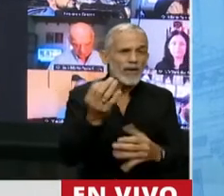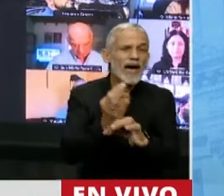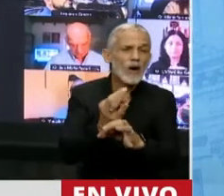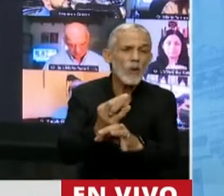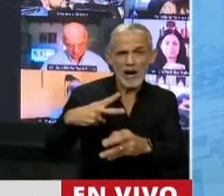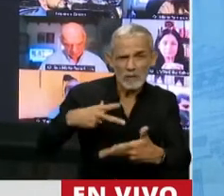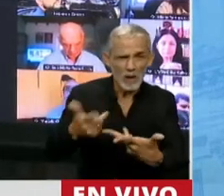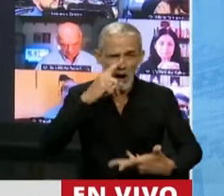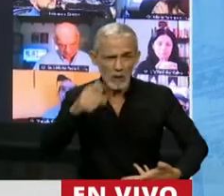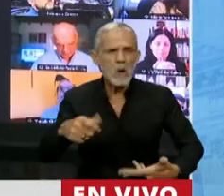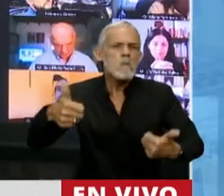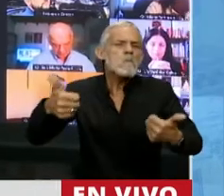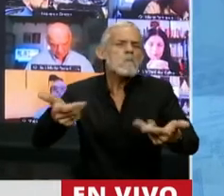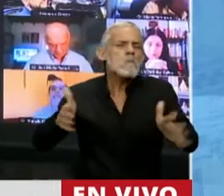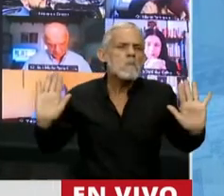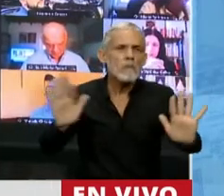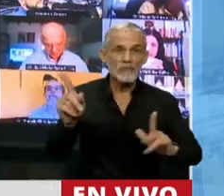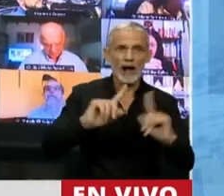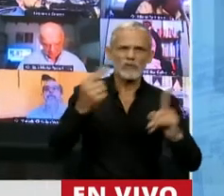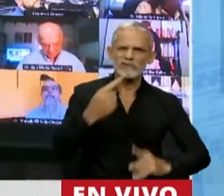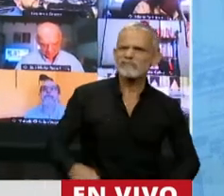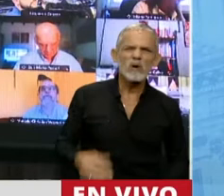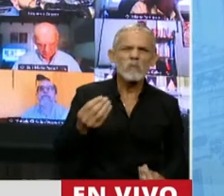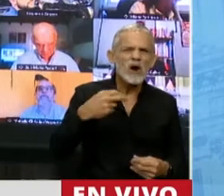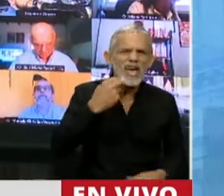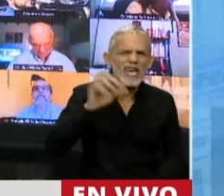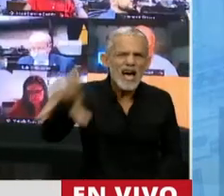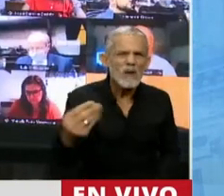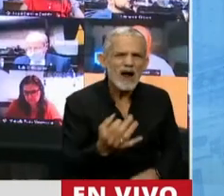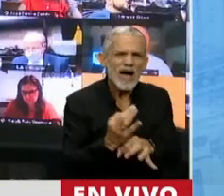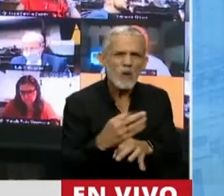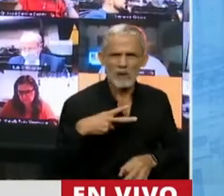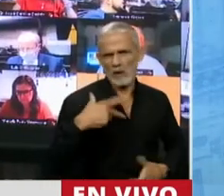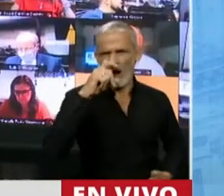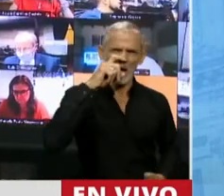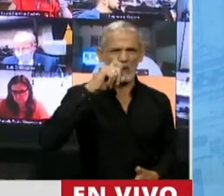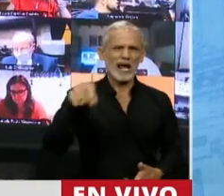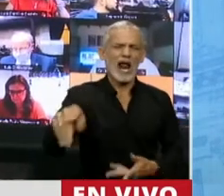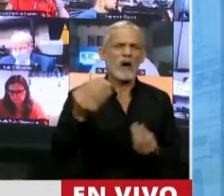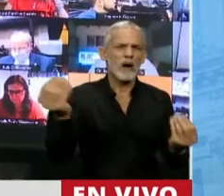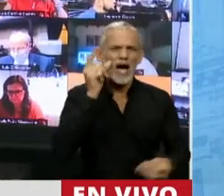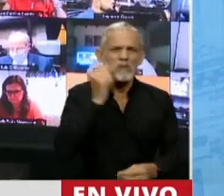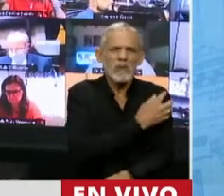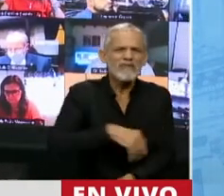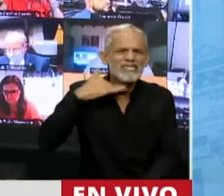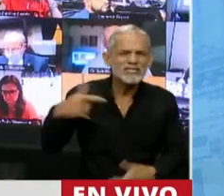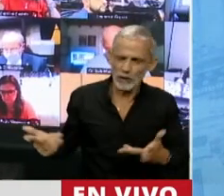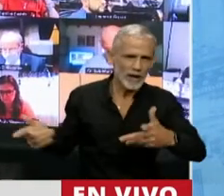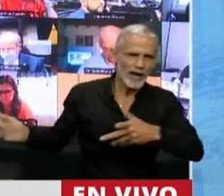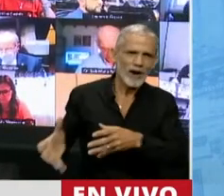por los dotes de él, y sin embargo algunos decían, ¿qué hacen estas chicas acá en un colegio Belgrano si el padre es villero?